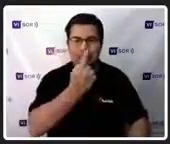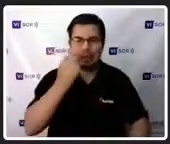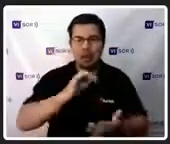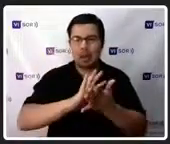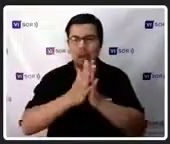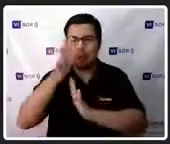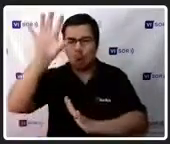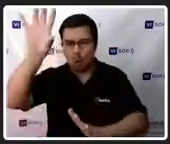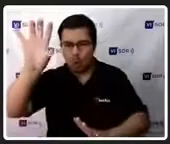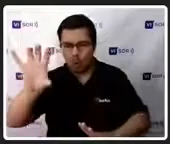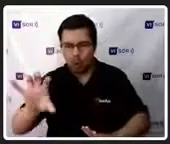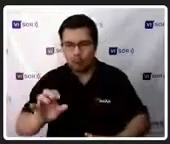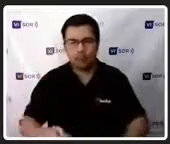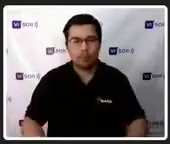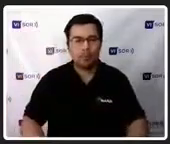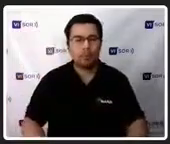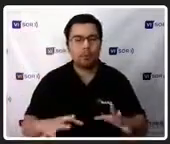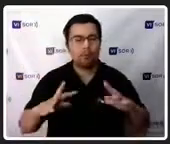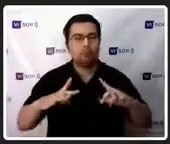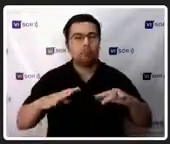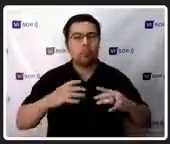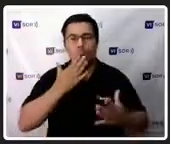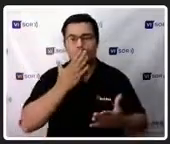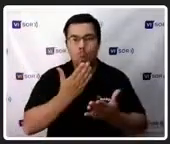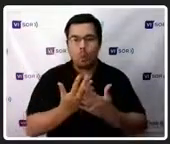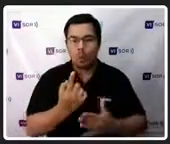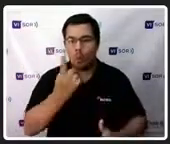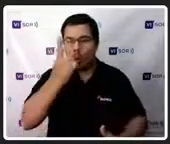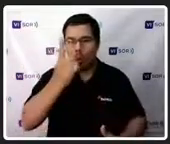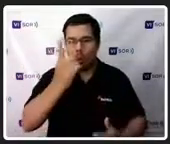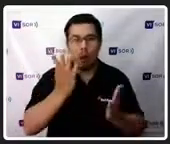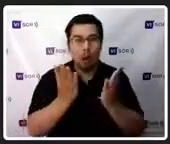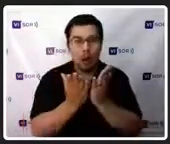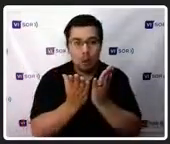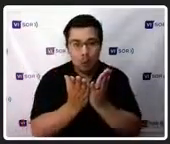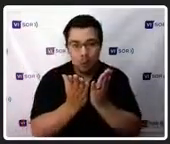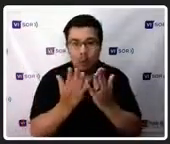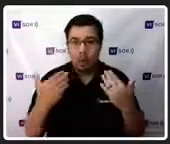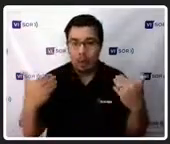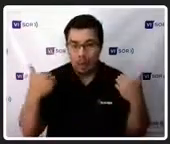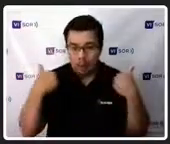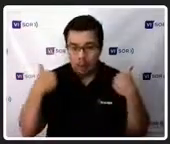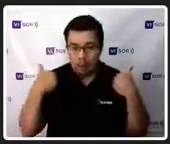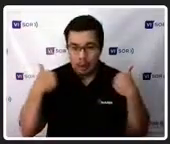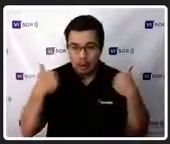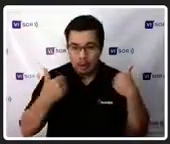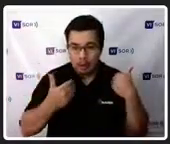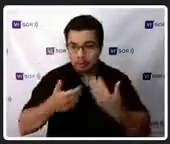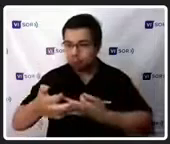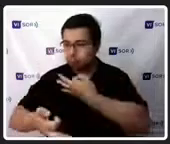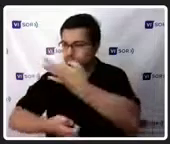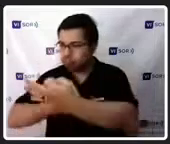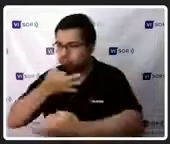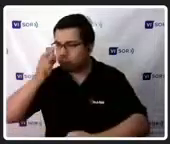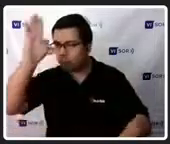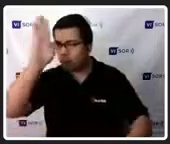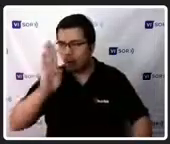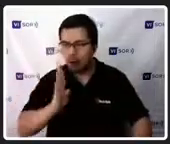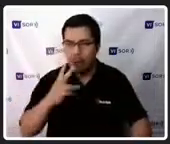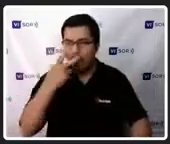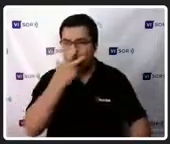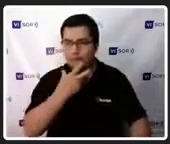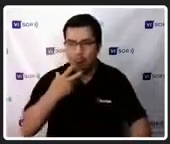cuando un cliente, o sea, perdón, cuando uno de los estudiantes que está en práctica le habla en portugués y le da todas las indicaciones del check-in, del check-out y